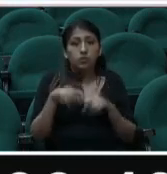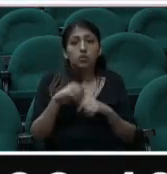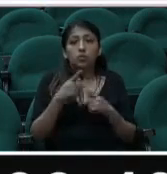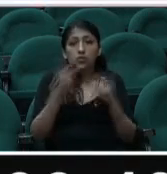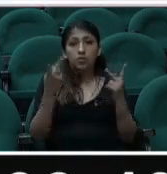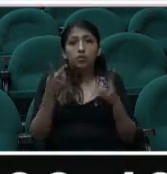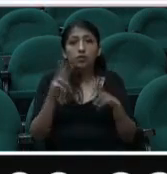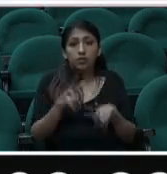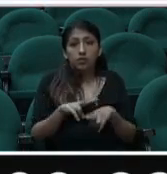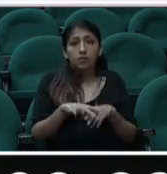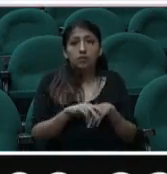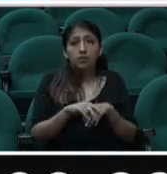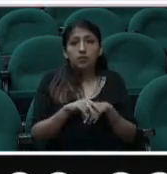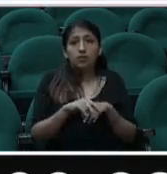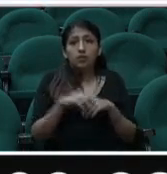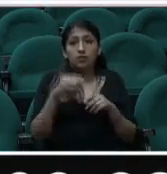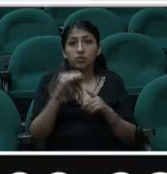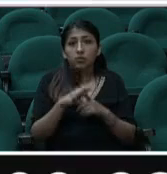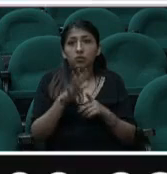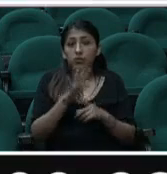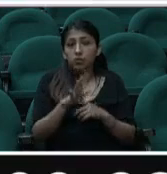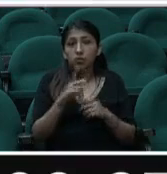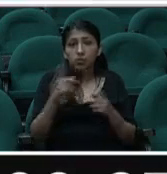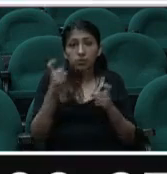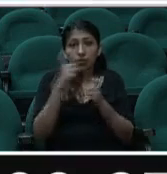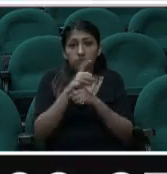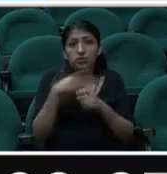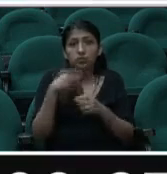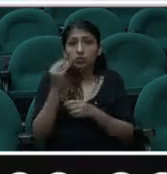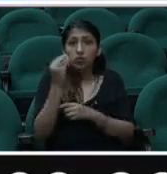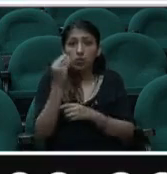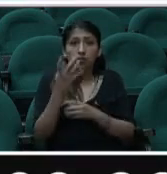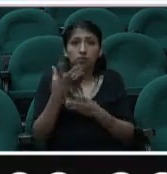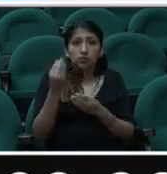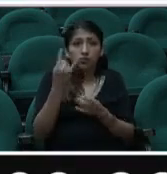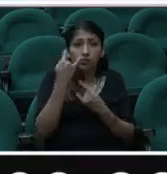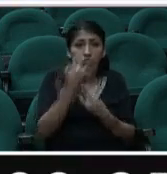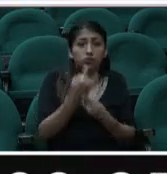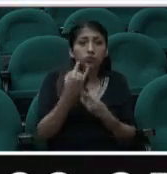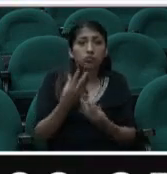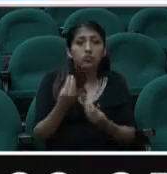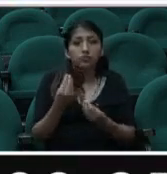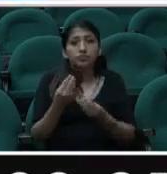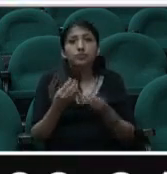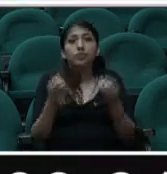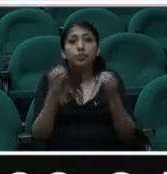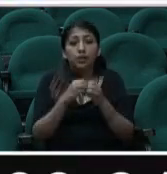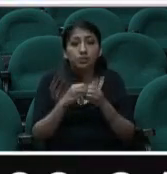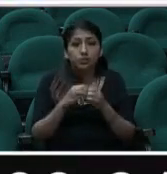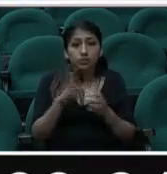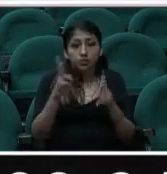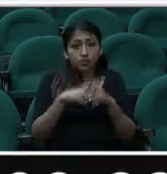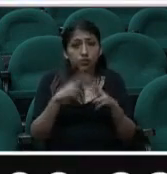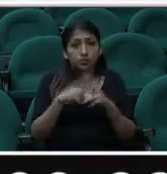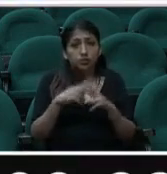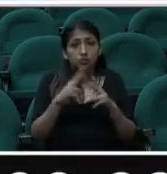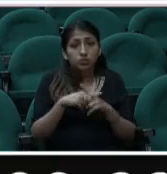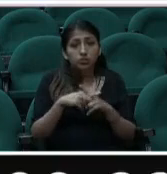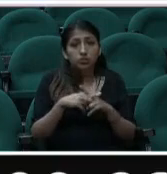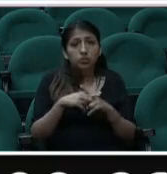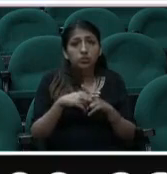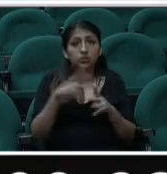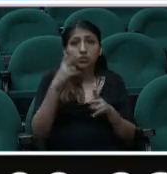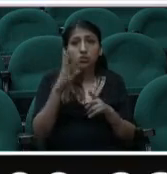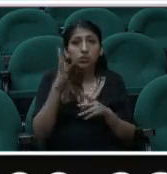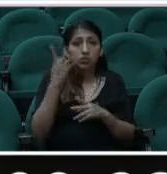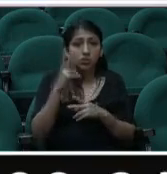también y está atacando de una manera terrible a nuestros jóvenes y aún más está llegando tengo conocimiento inclusive